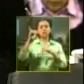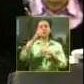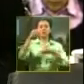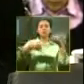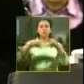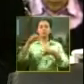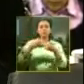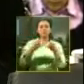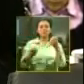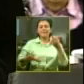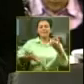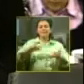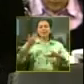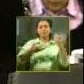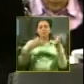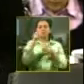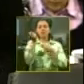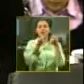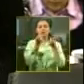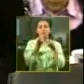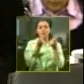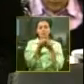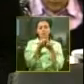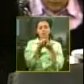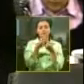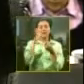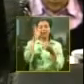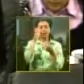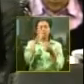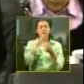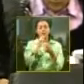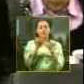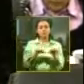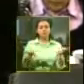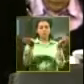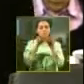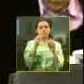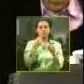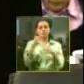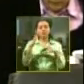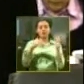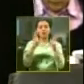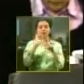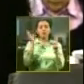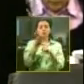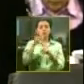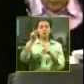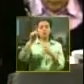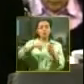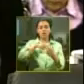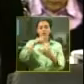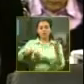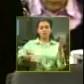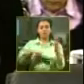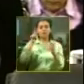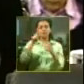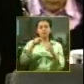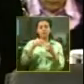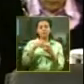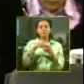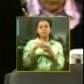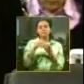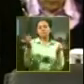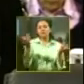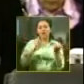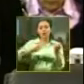injusticia, explotación y dominio. Creo que es importante mencionar que en la cultura de la no violencia, el militarismo,